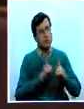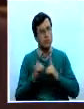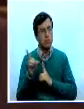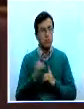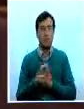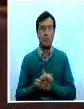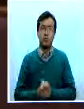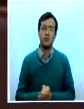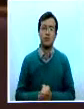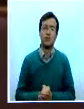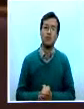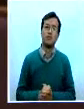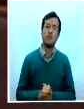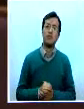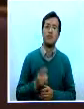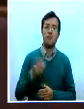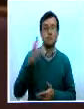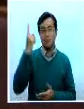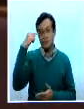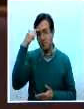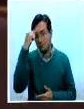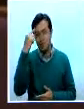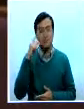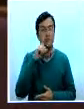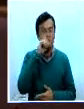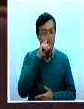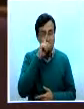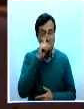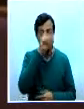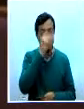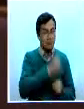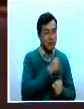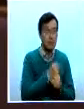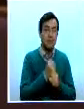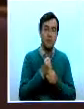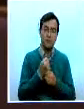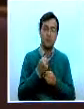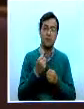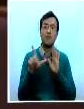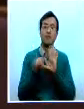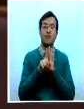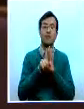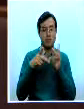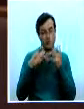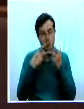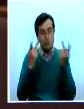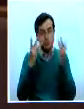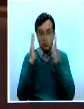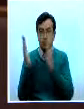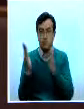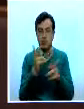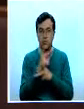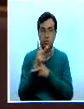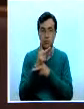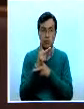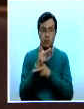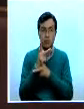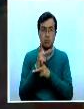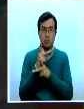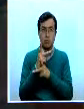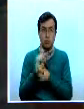el estado los empleadores y trabajadores para la elaboración de políticas públicas en materia del trabajo este consejo va a reemplazar al actual